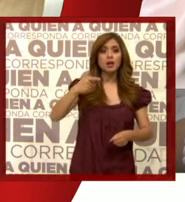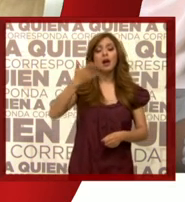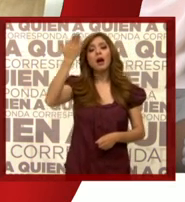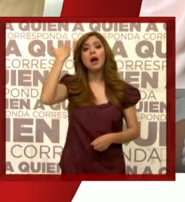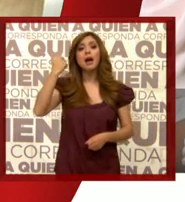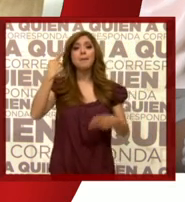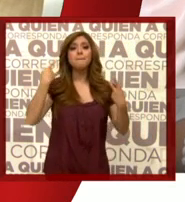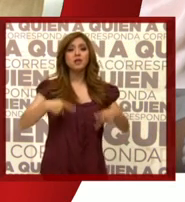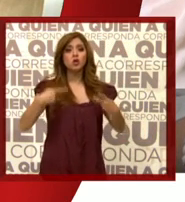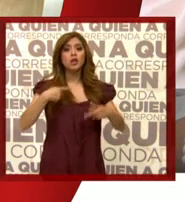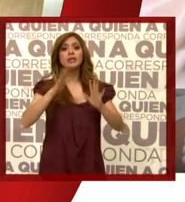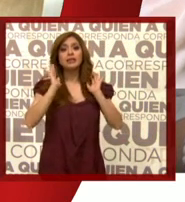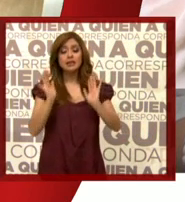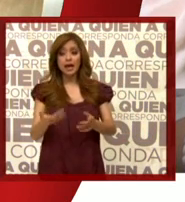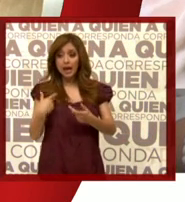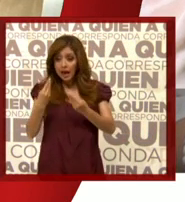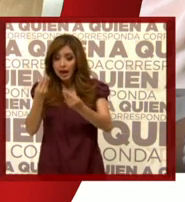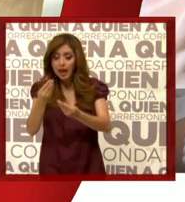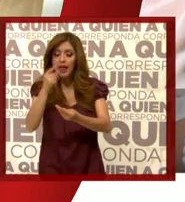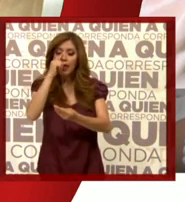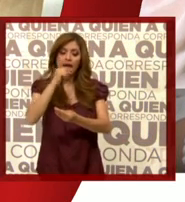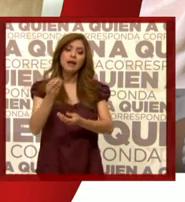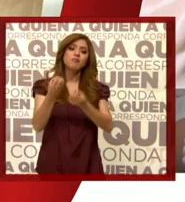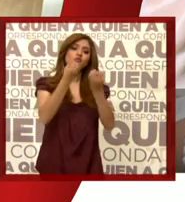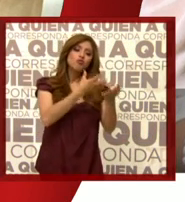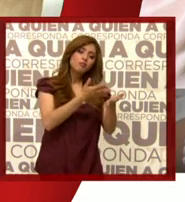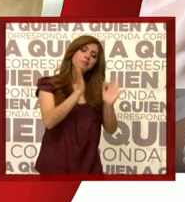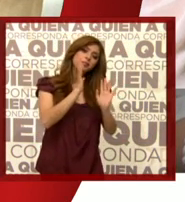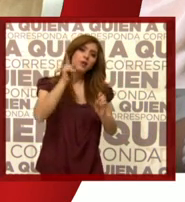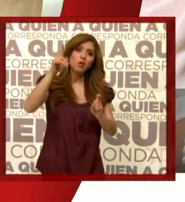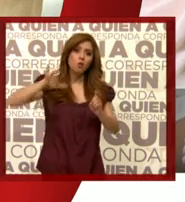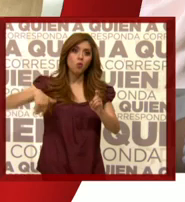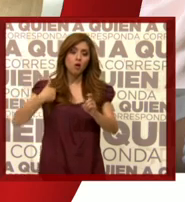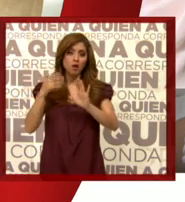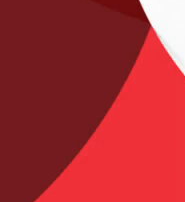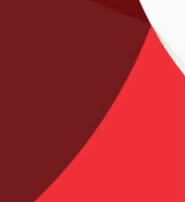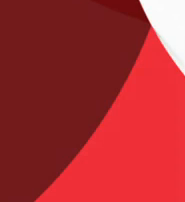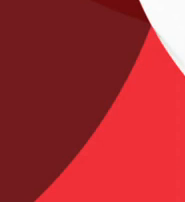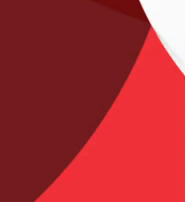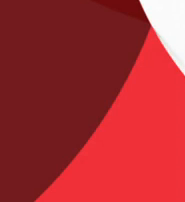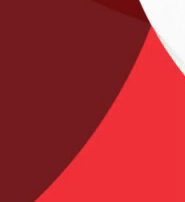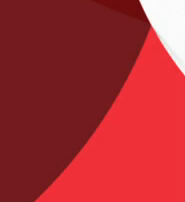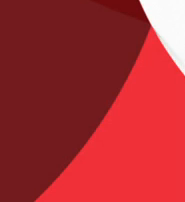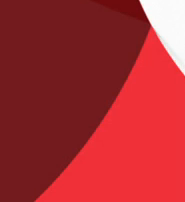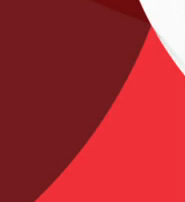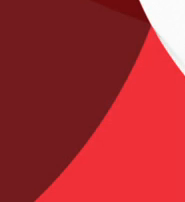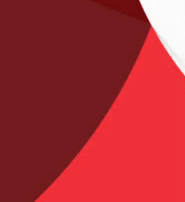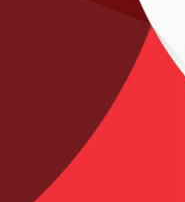que ya le habían regalado otro. Así es. Entonces, a lo mejor con suerte y todavía lo tenemos ahí guardado.